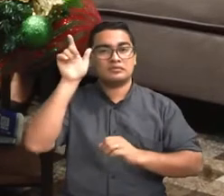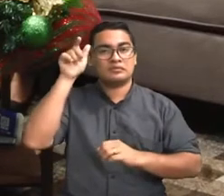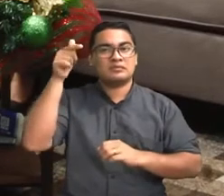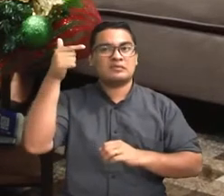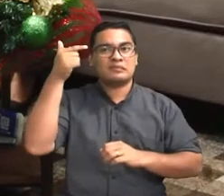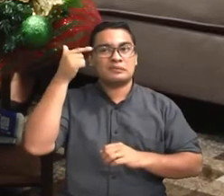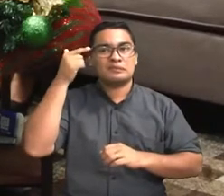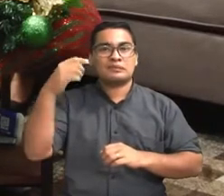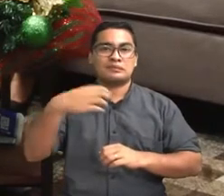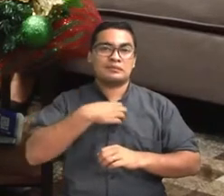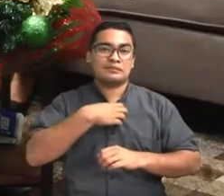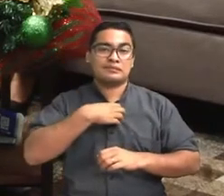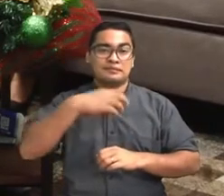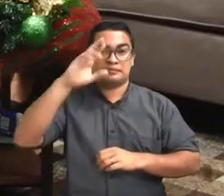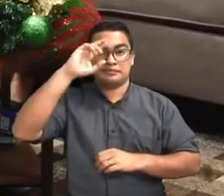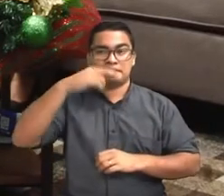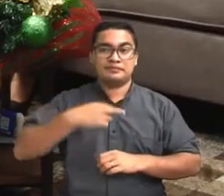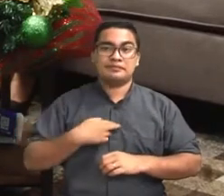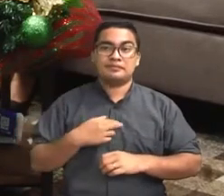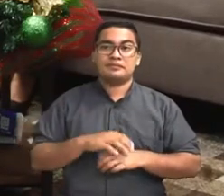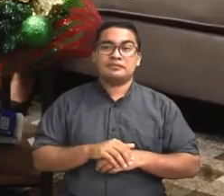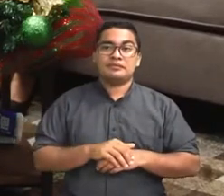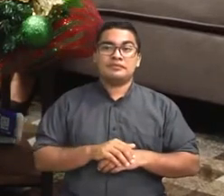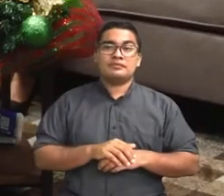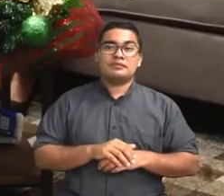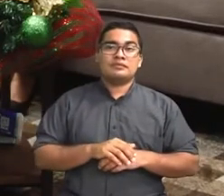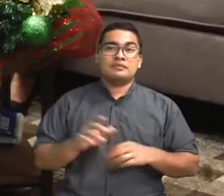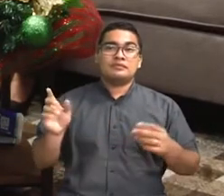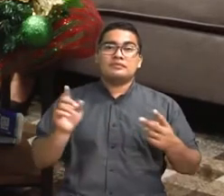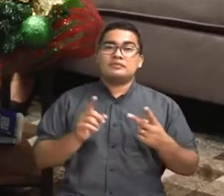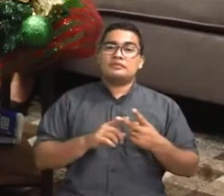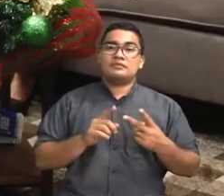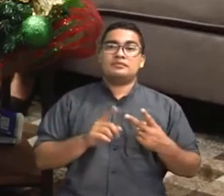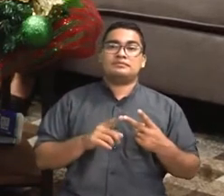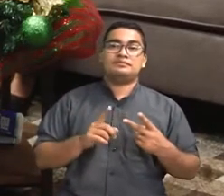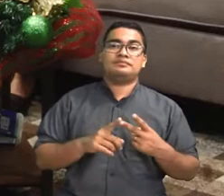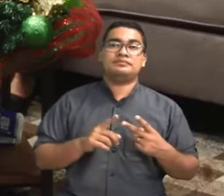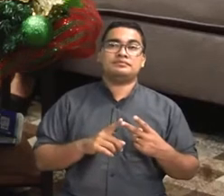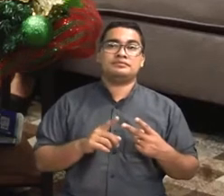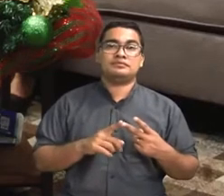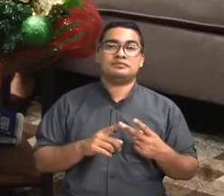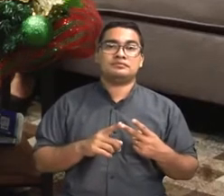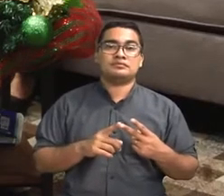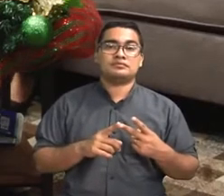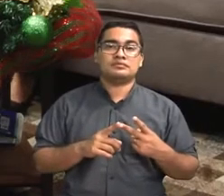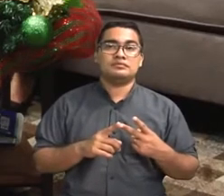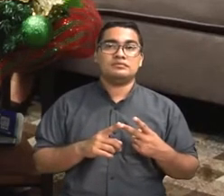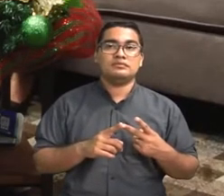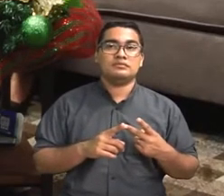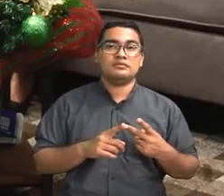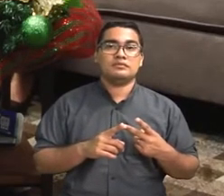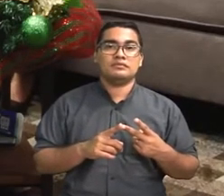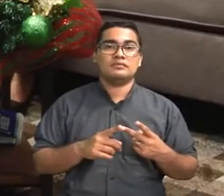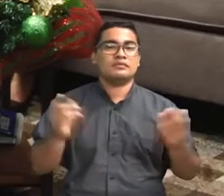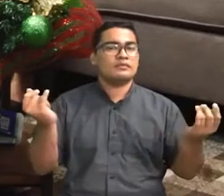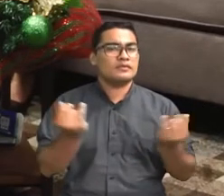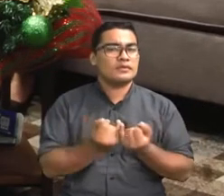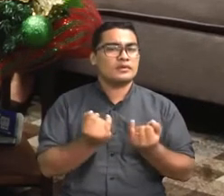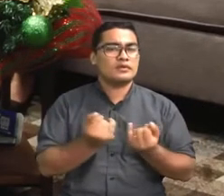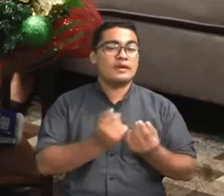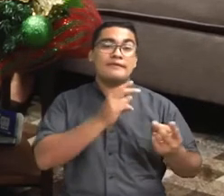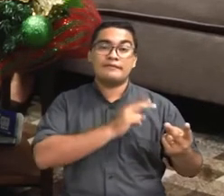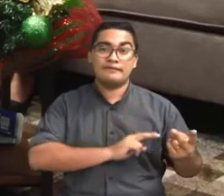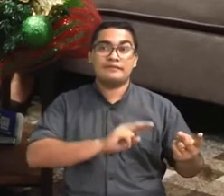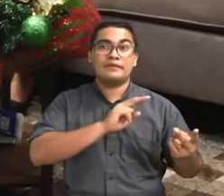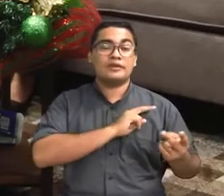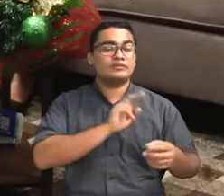bajo esa responsabilidad. Y el otro principio tiene que ver con velar siempre por el interés